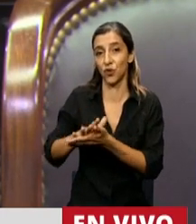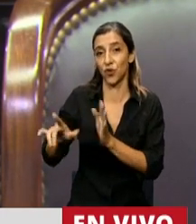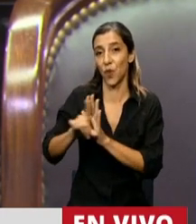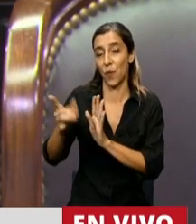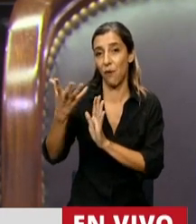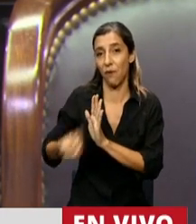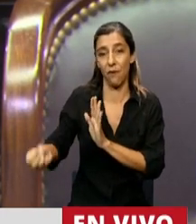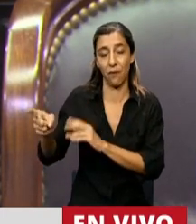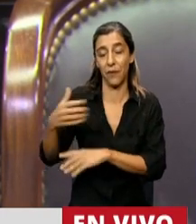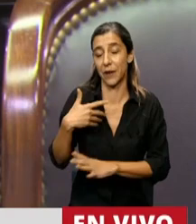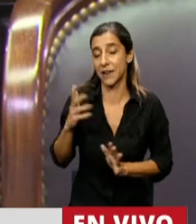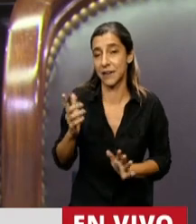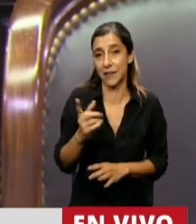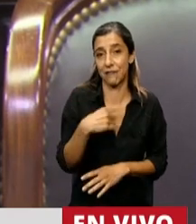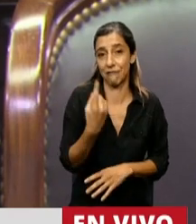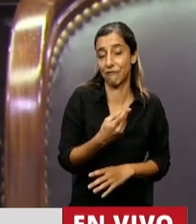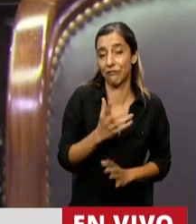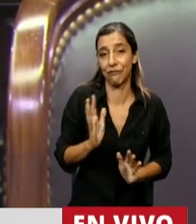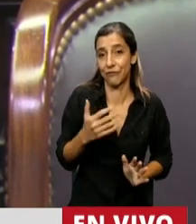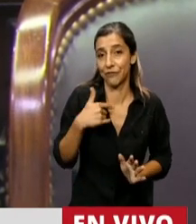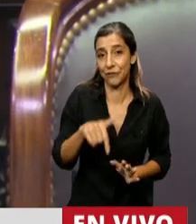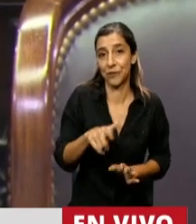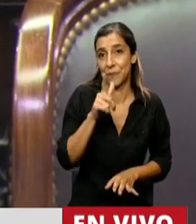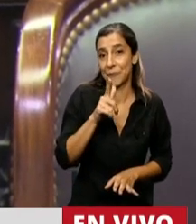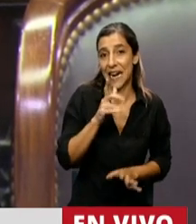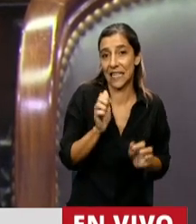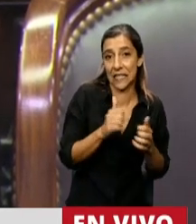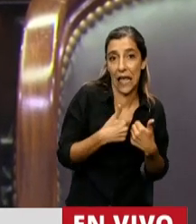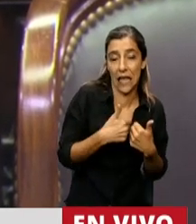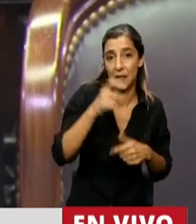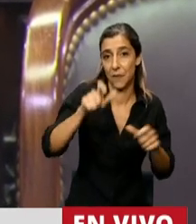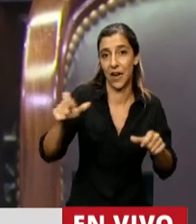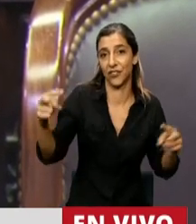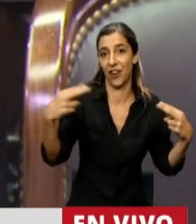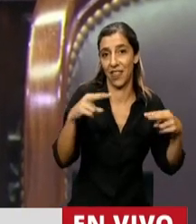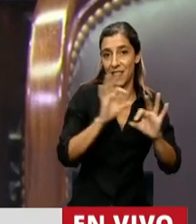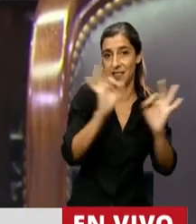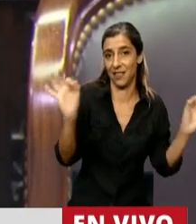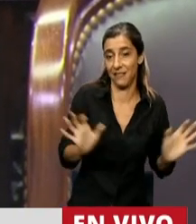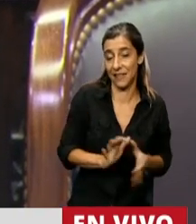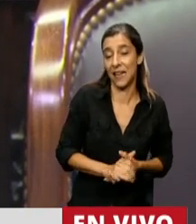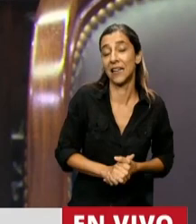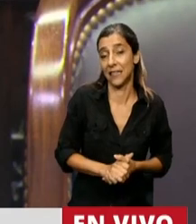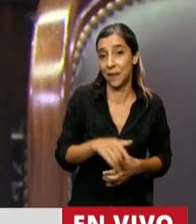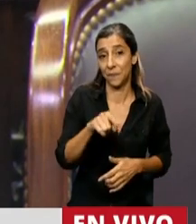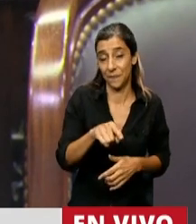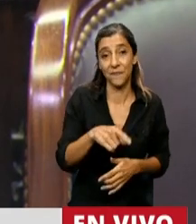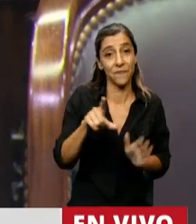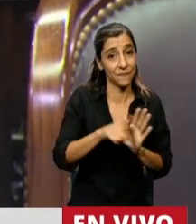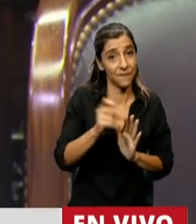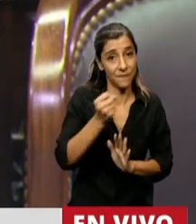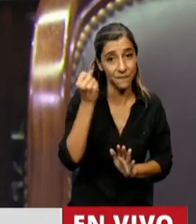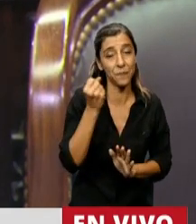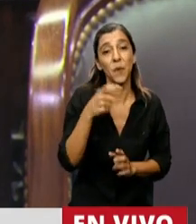sin medios, a espalda de los argentinos en una sanción de una ley que afecta no solamente a jubilados,